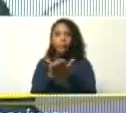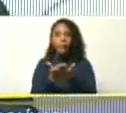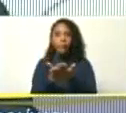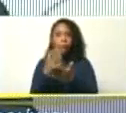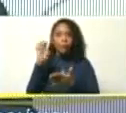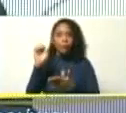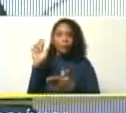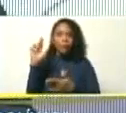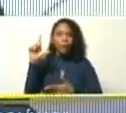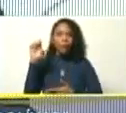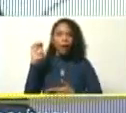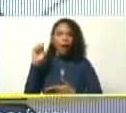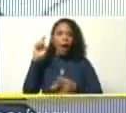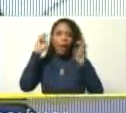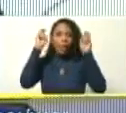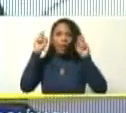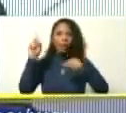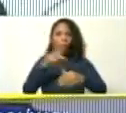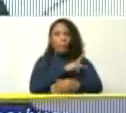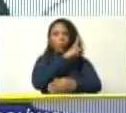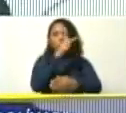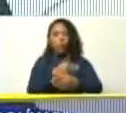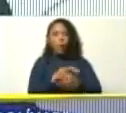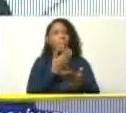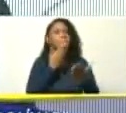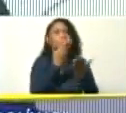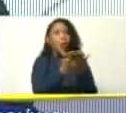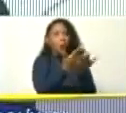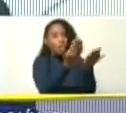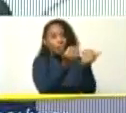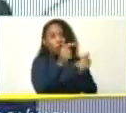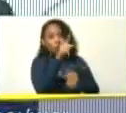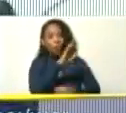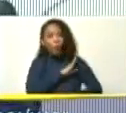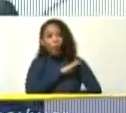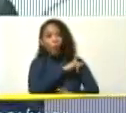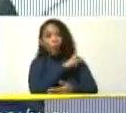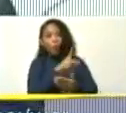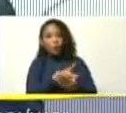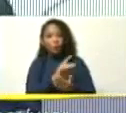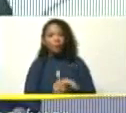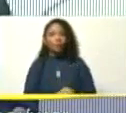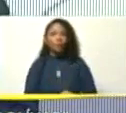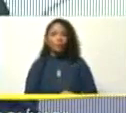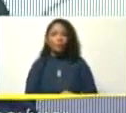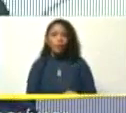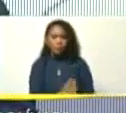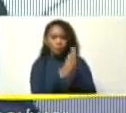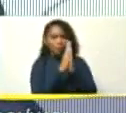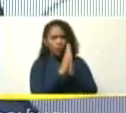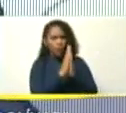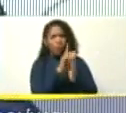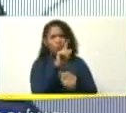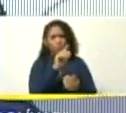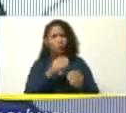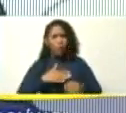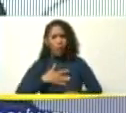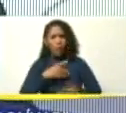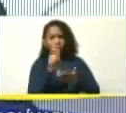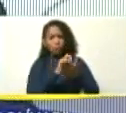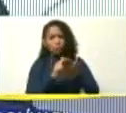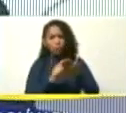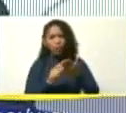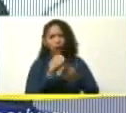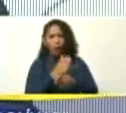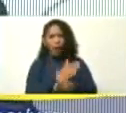una compilación de su poesía. Y él me pidió que, por favor, si podía escribirle unas palabras preliminares,